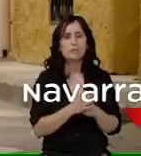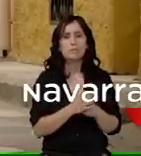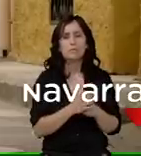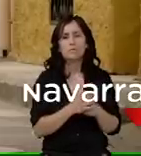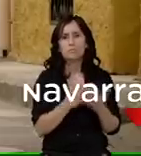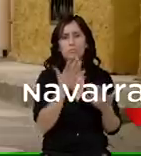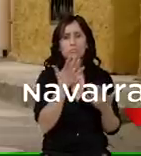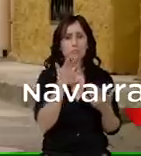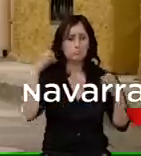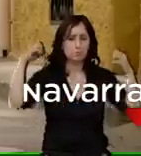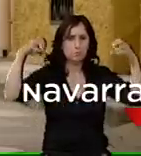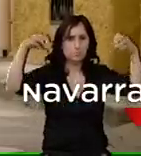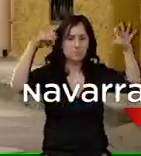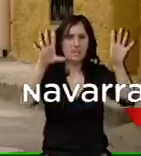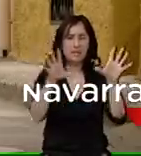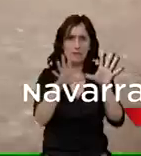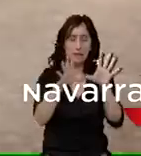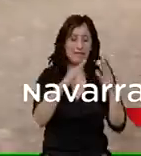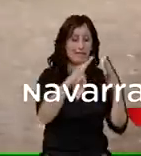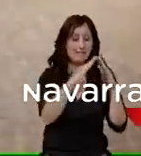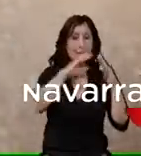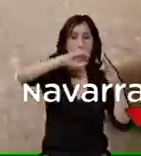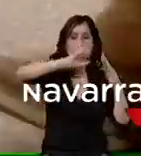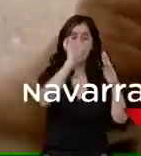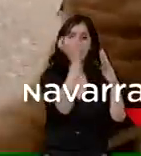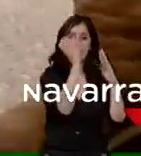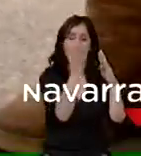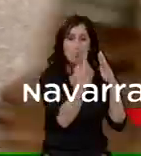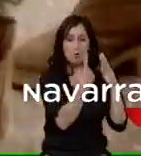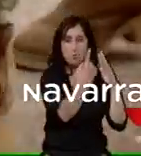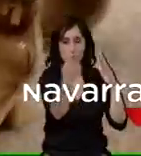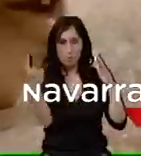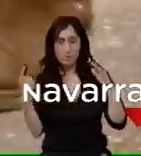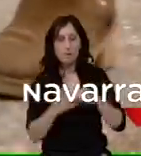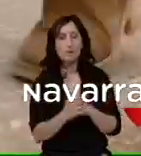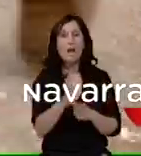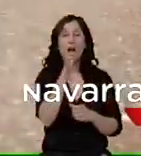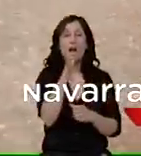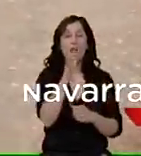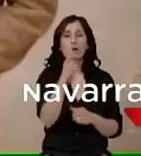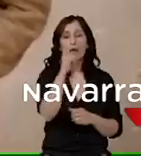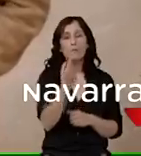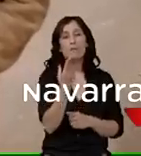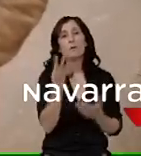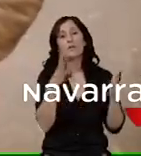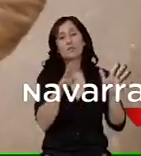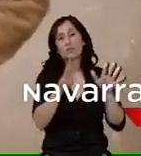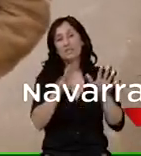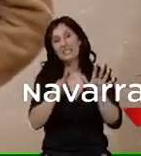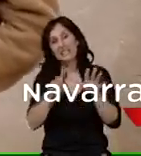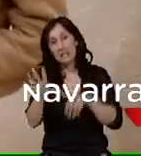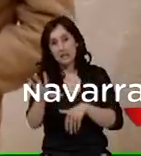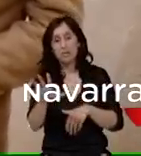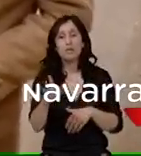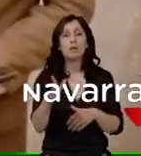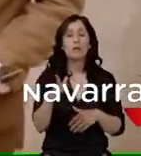puntos de luz para la calle y una bombilla en cada casa de los que se quisieron apuntar. El agua, 1964-65, hasta entonces la gente lo que